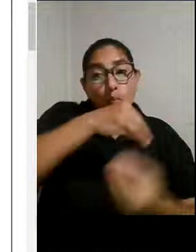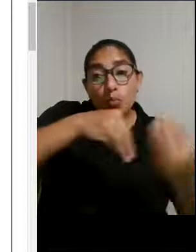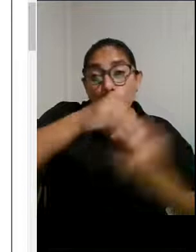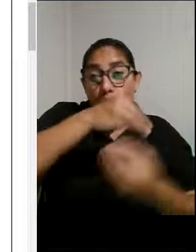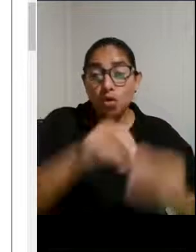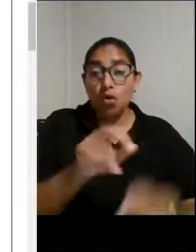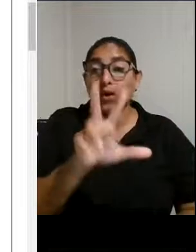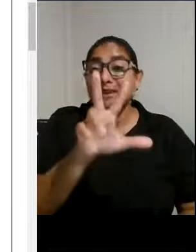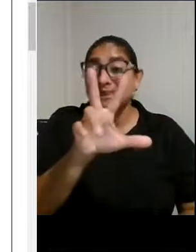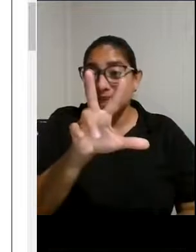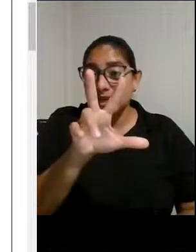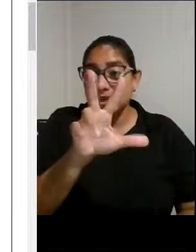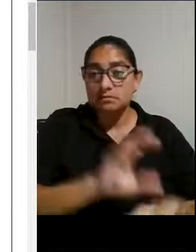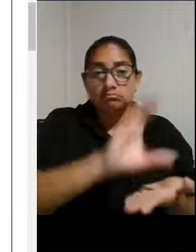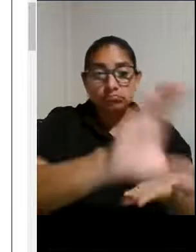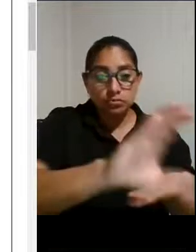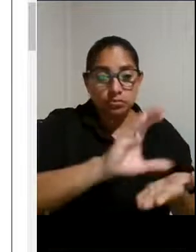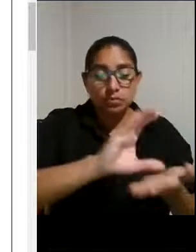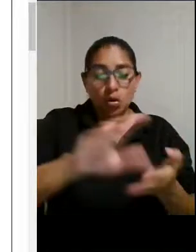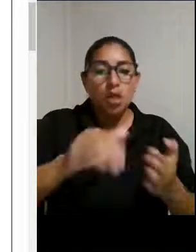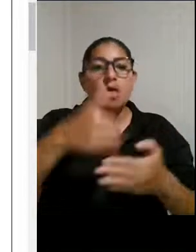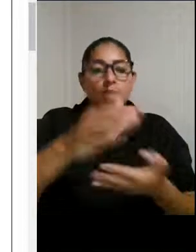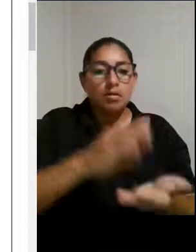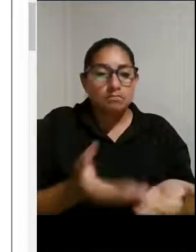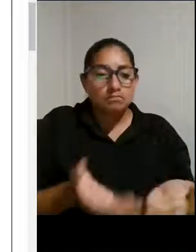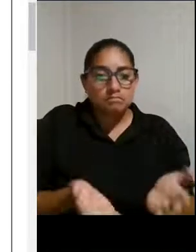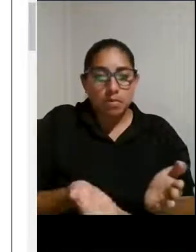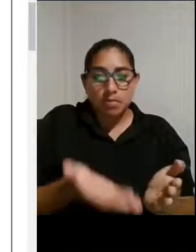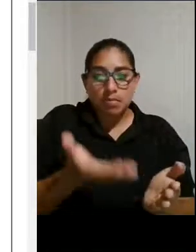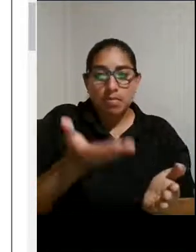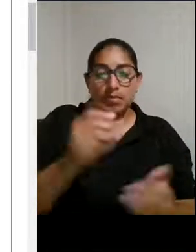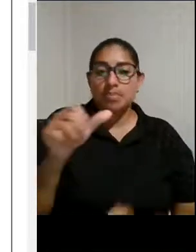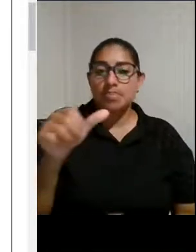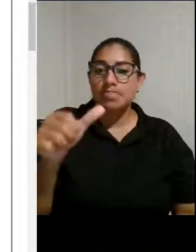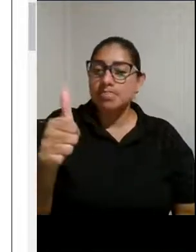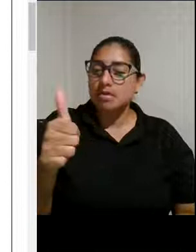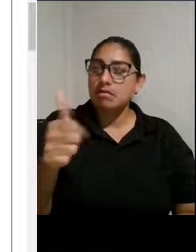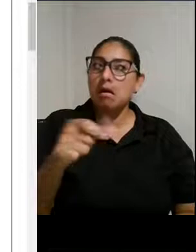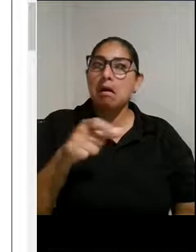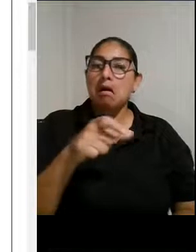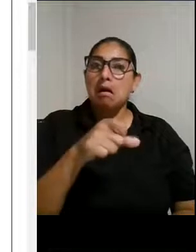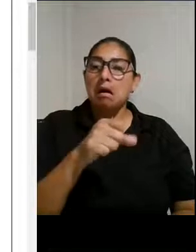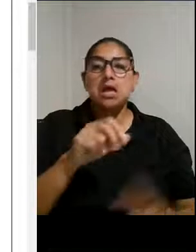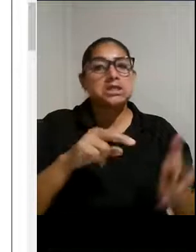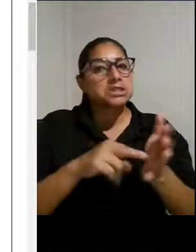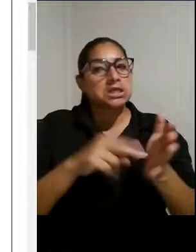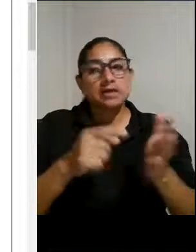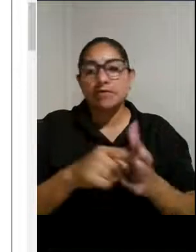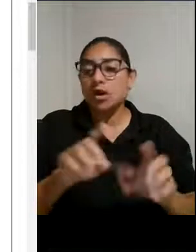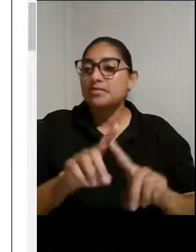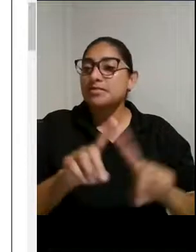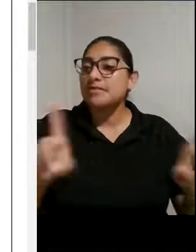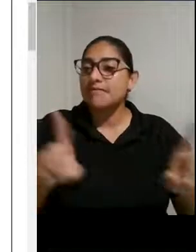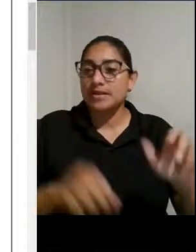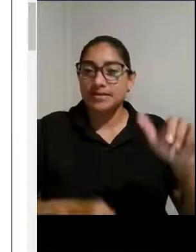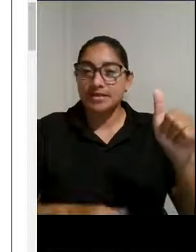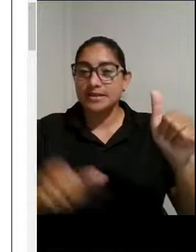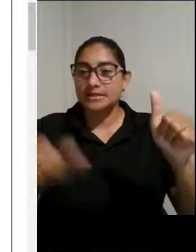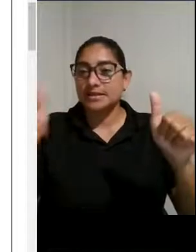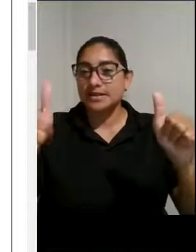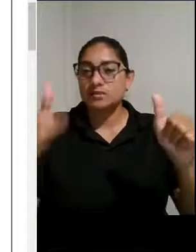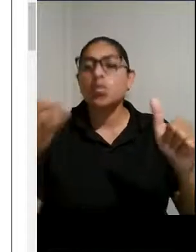3 artículos y posteriormente produce 10, pues la diferencia que hay entre 10 y 3 es de